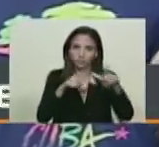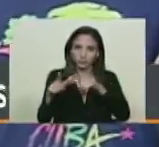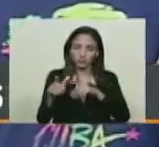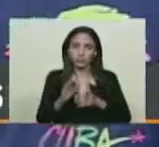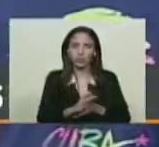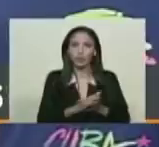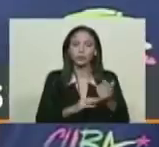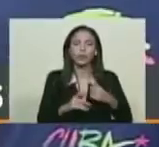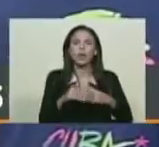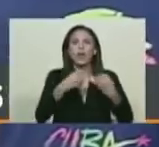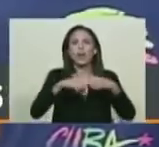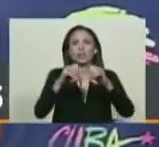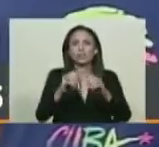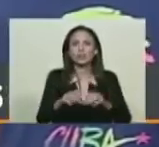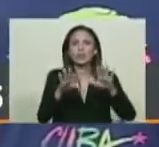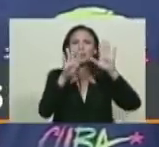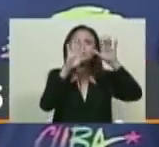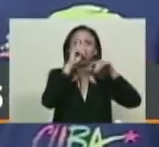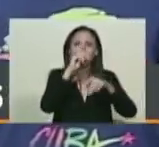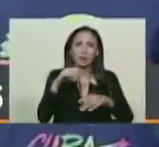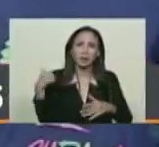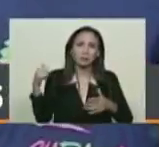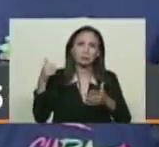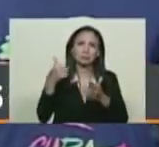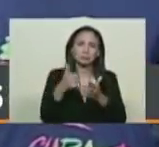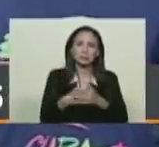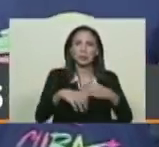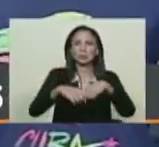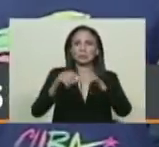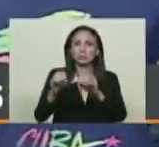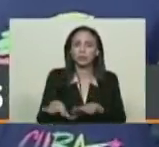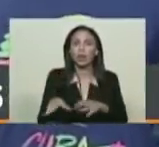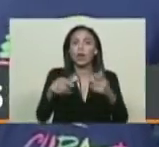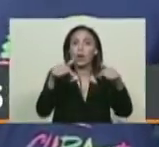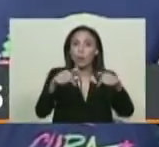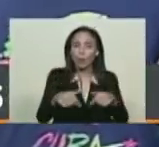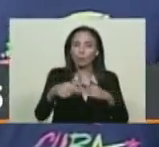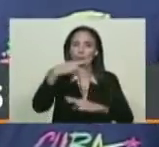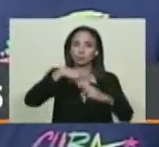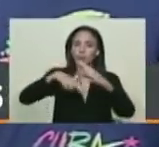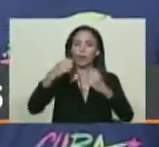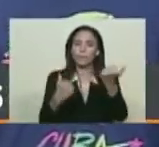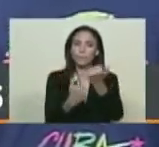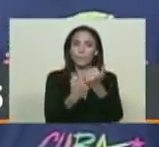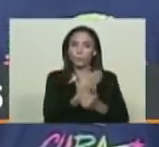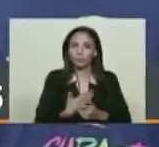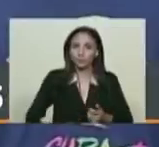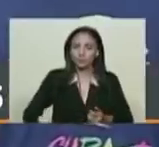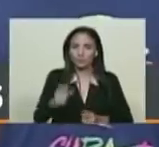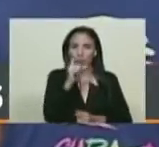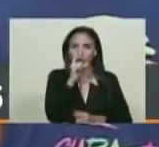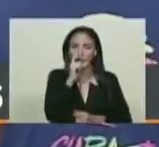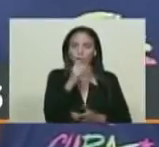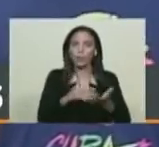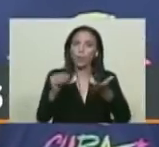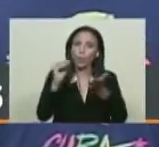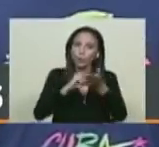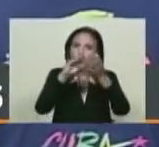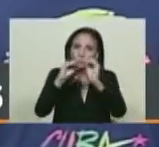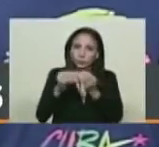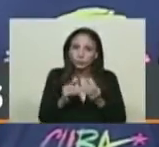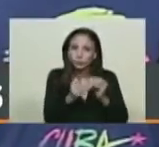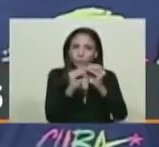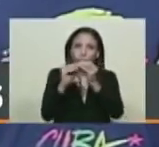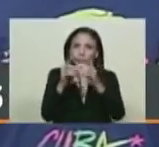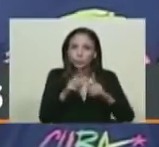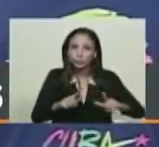prácticamente abandonado por 9 años. Hoy, con la revolución bolivariana, con el apoyo de usted, presidente, se recupera este espacio como